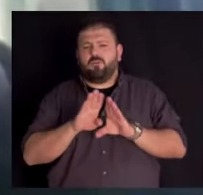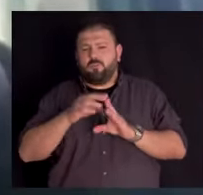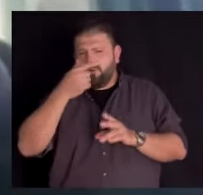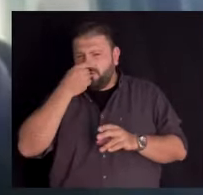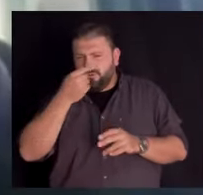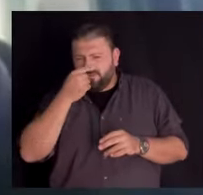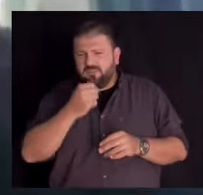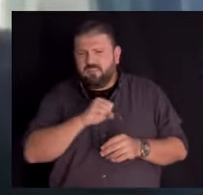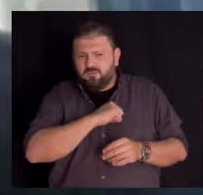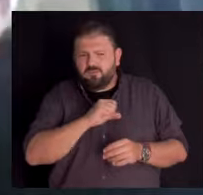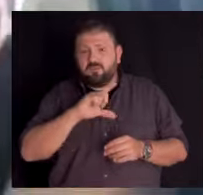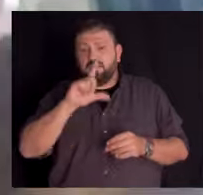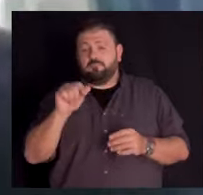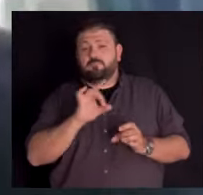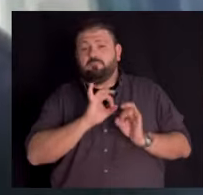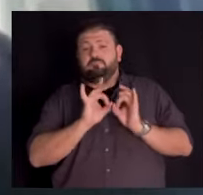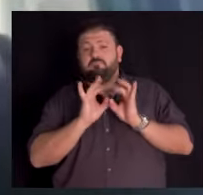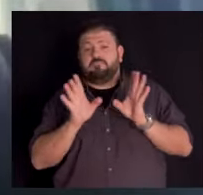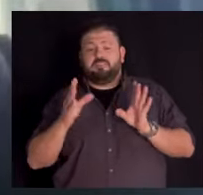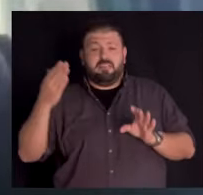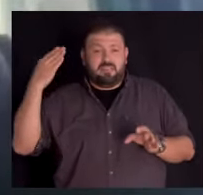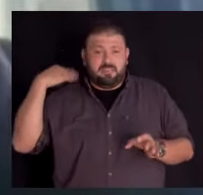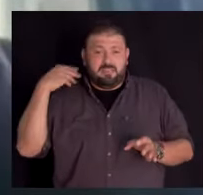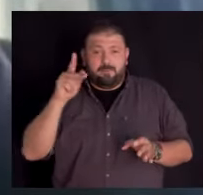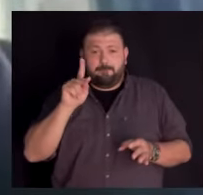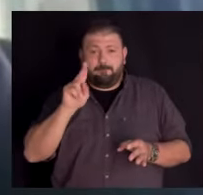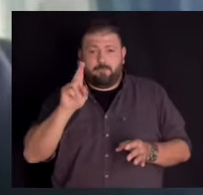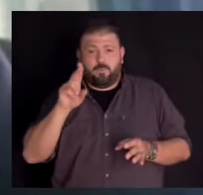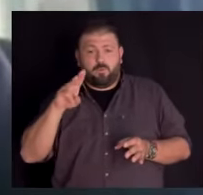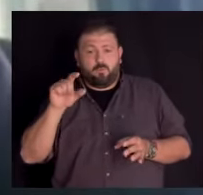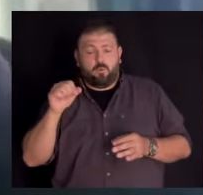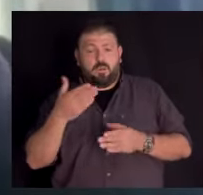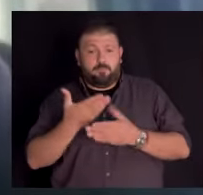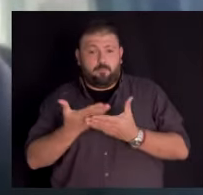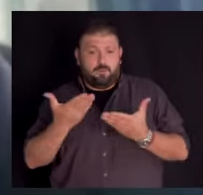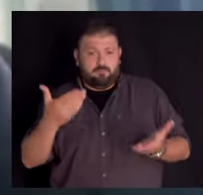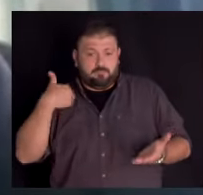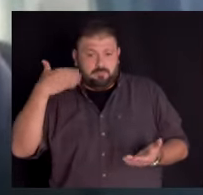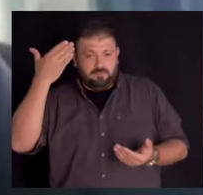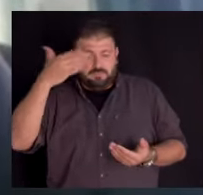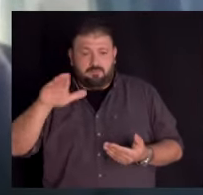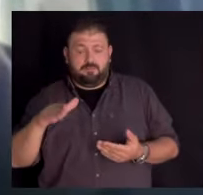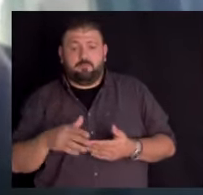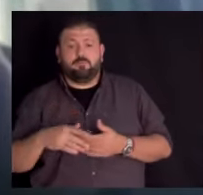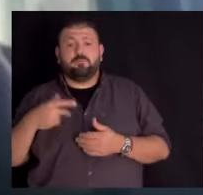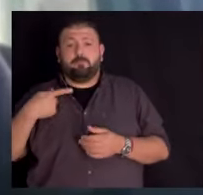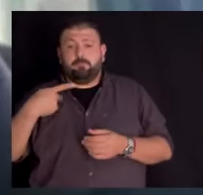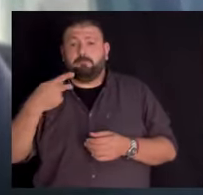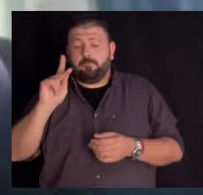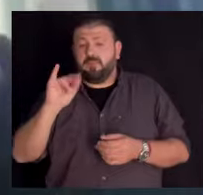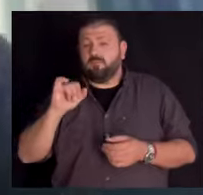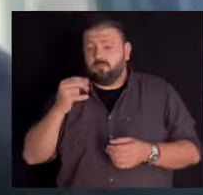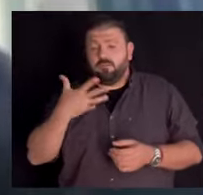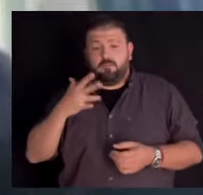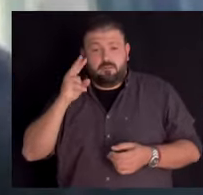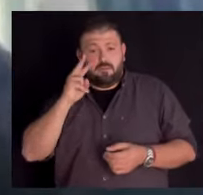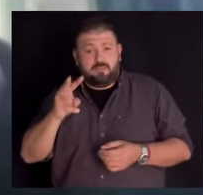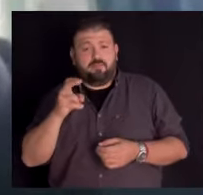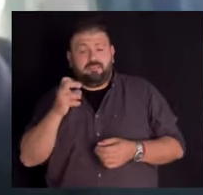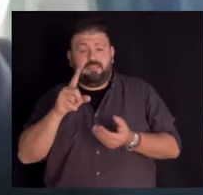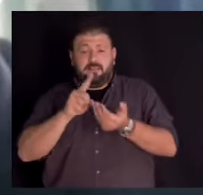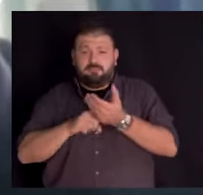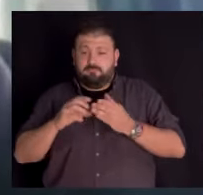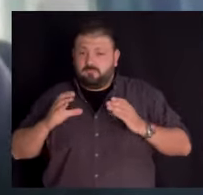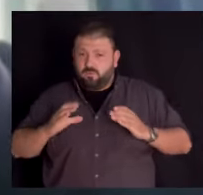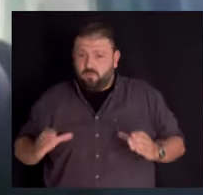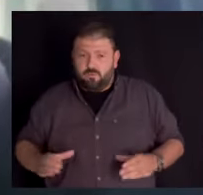neumonía. Puede ser lo que está de moda o no, pero sí. Entonces, sí tiene mucho que ver el sistema nervioso con